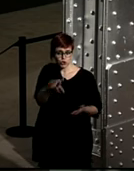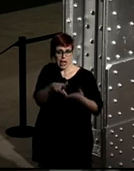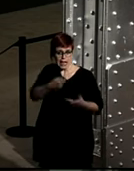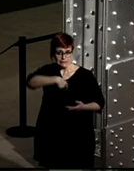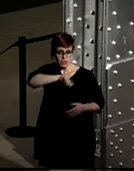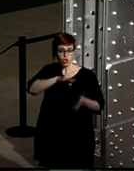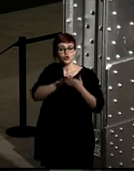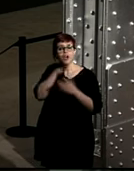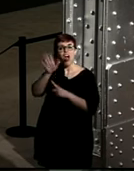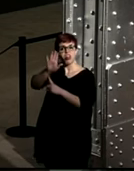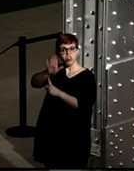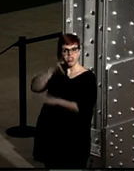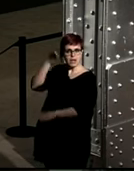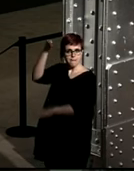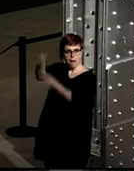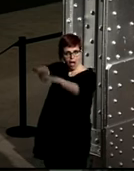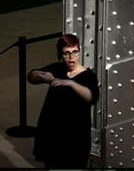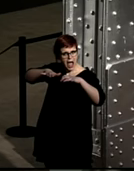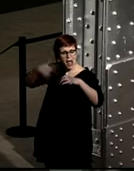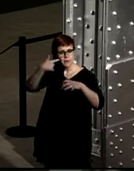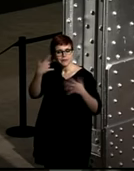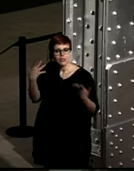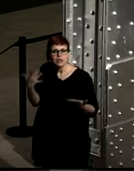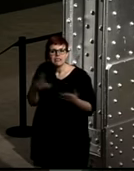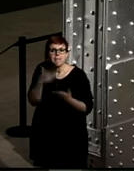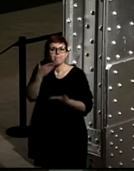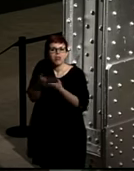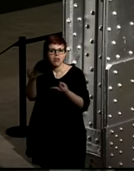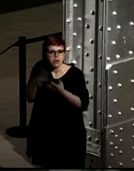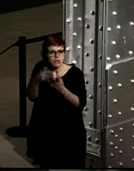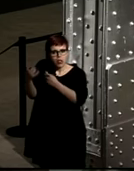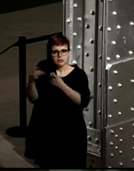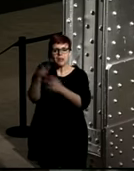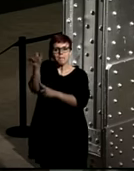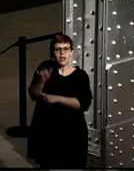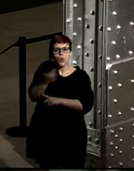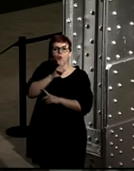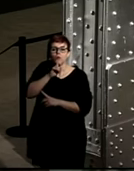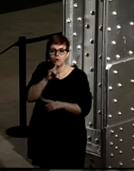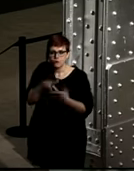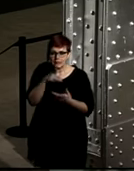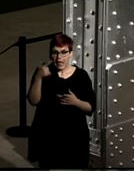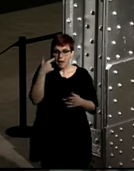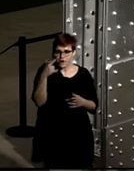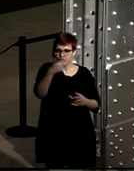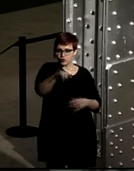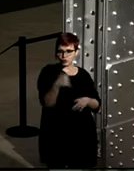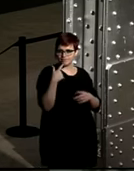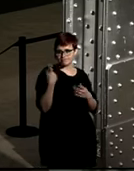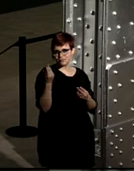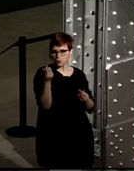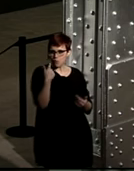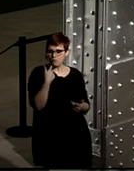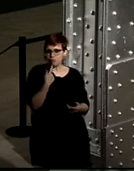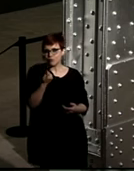español? Imagino que quiere saber si tenéis cierta intuición acerca de lo que se va a llevar, por decirlo de una